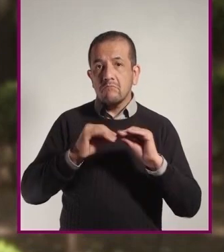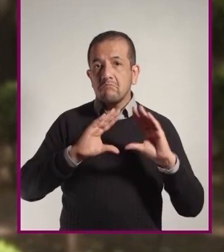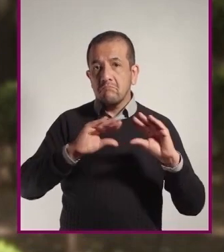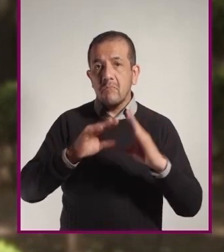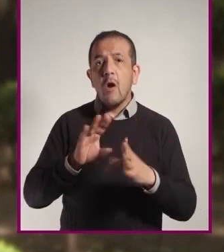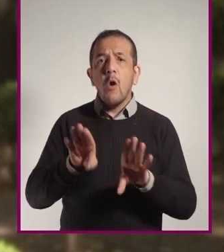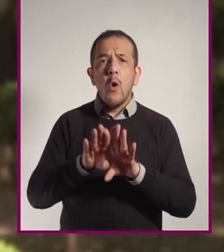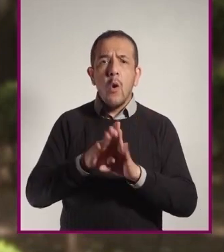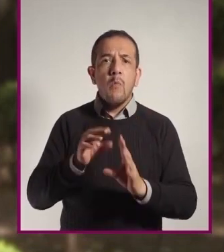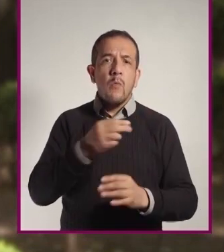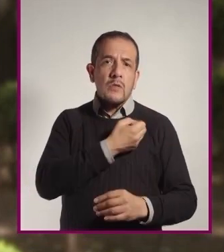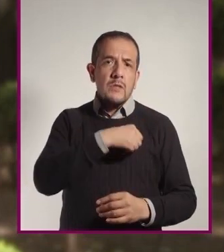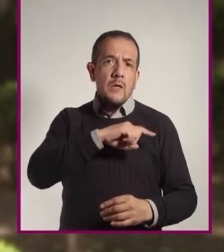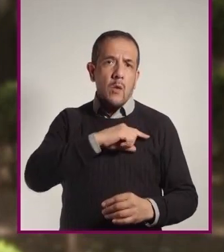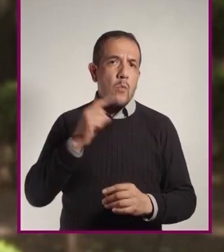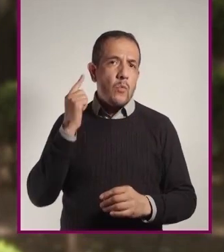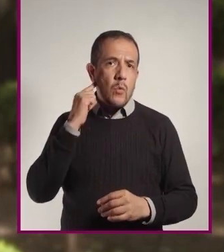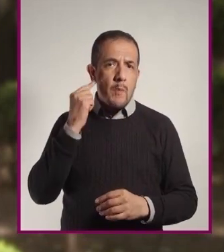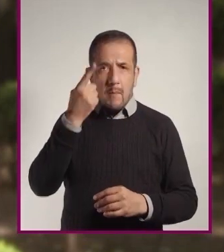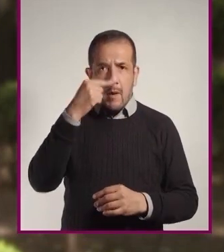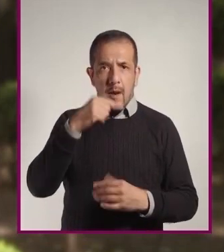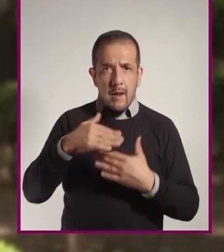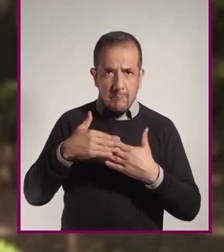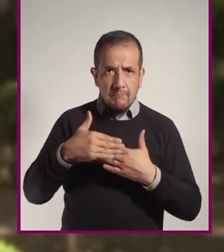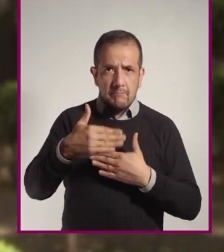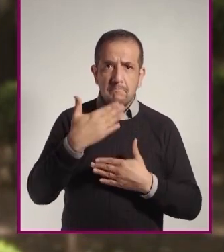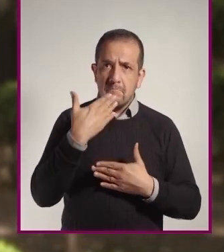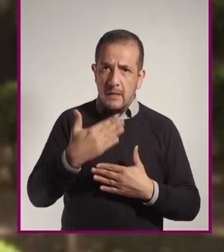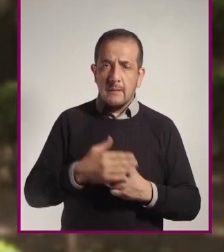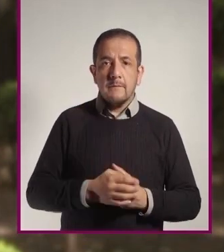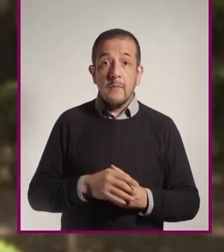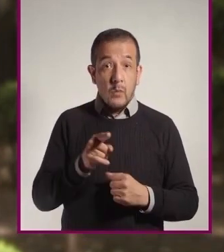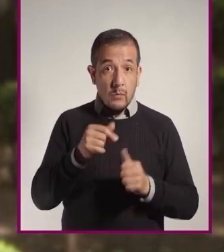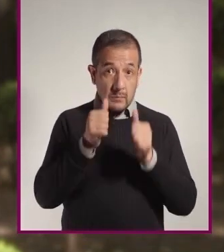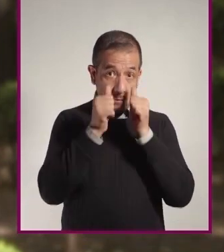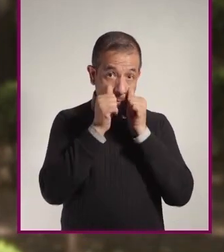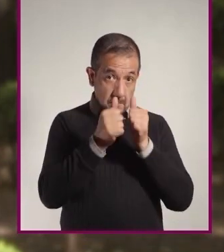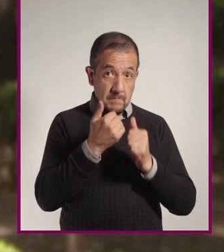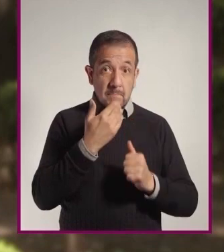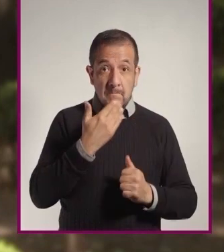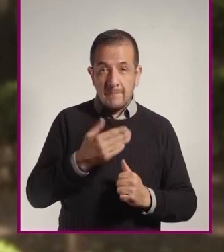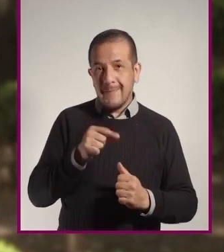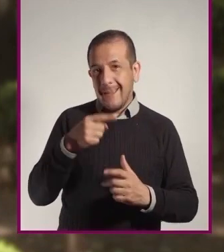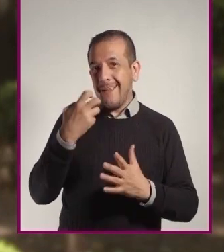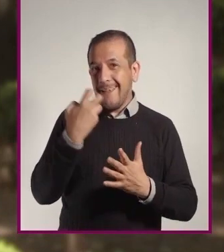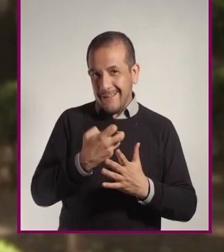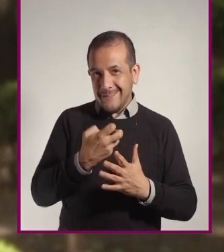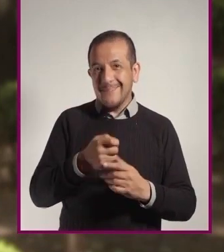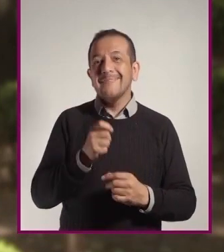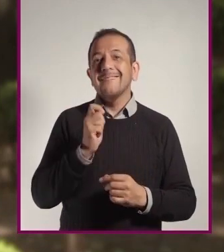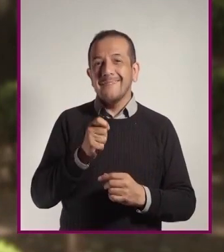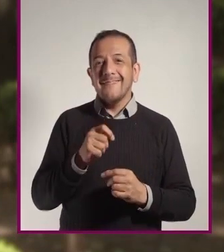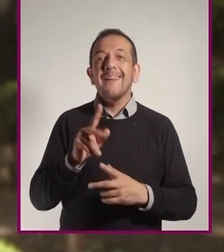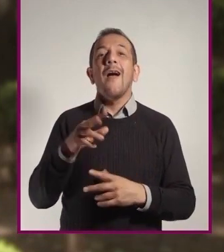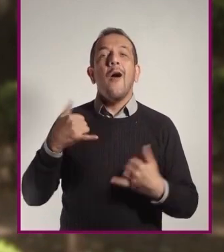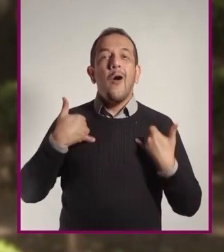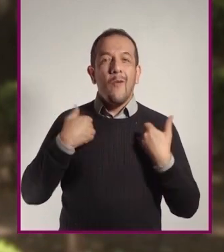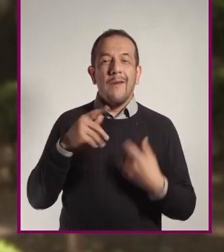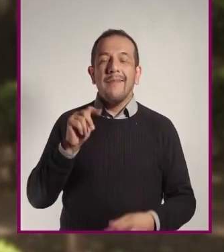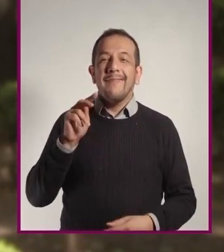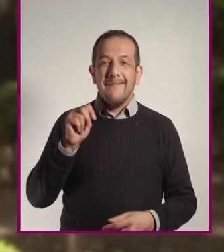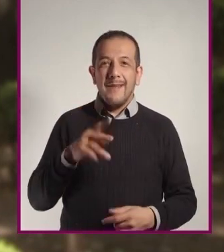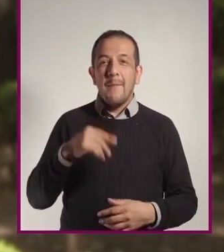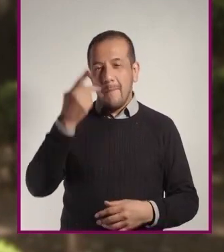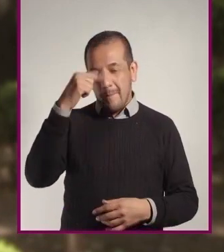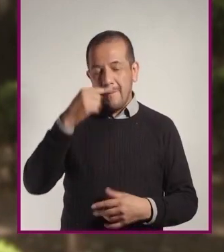para que se mantengan saludables durante mucho tiempo. Así que escucha atentamente. Esto y más por Jóvenes en TV, un espacio de